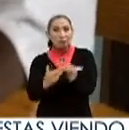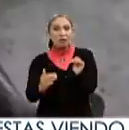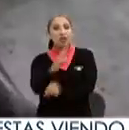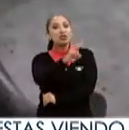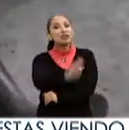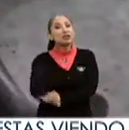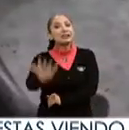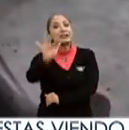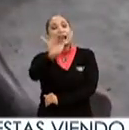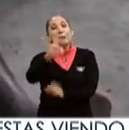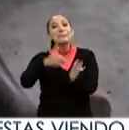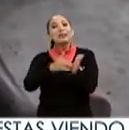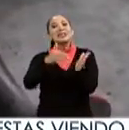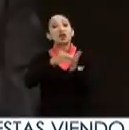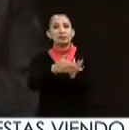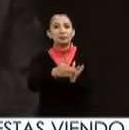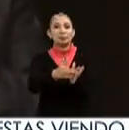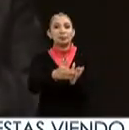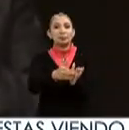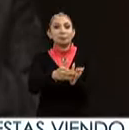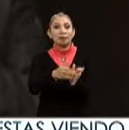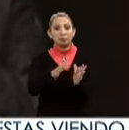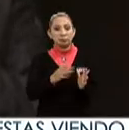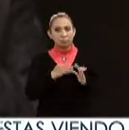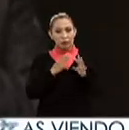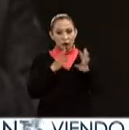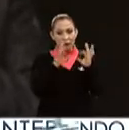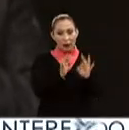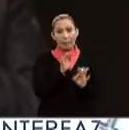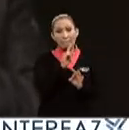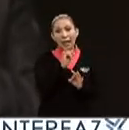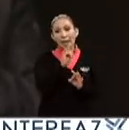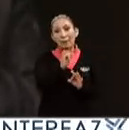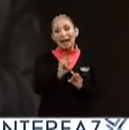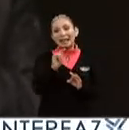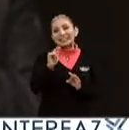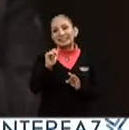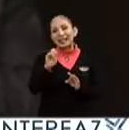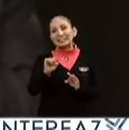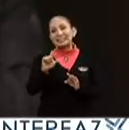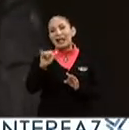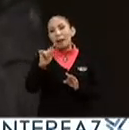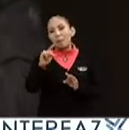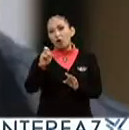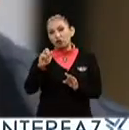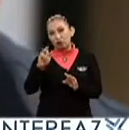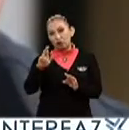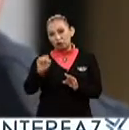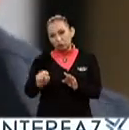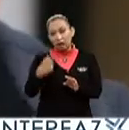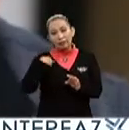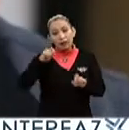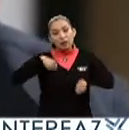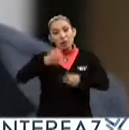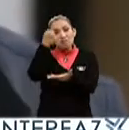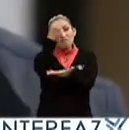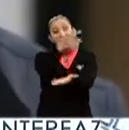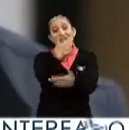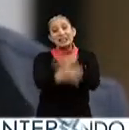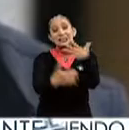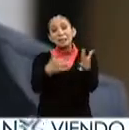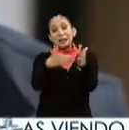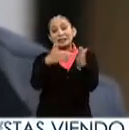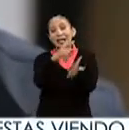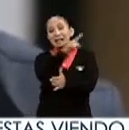asciende a 250 millones. El cofundador de PayPal y Tesla Motors, Elon Musk, destinó 15 millones